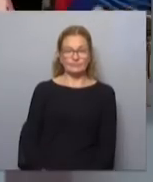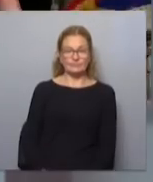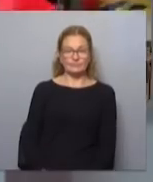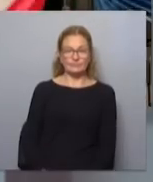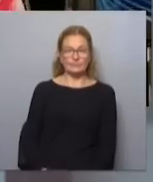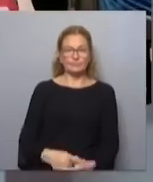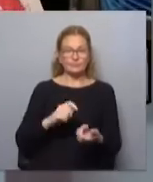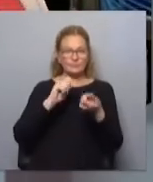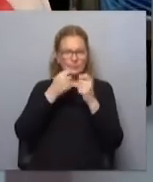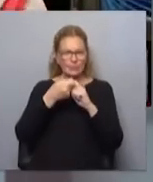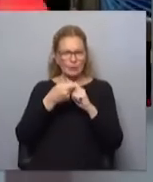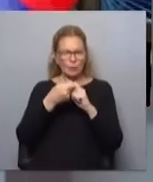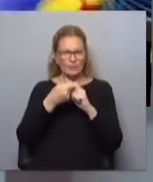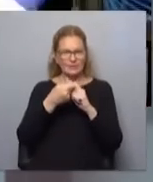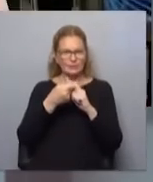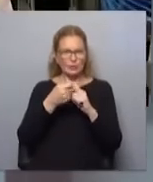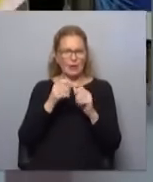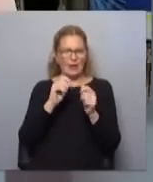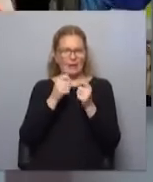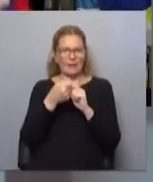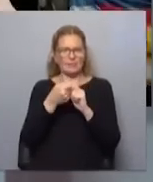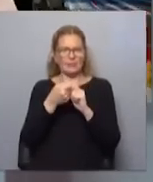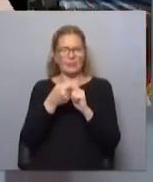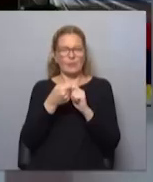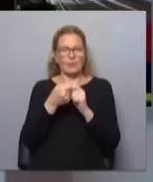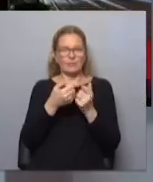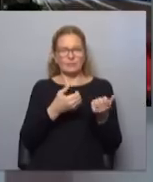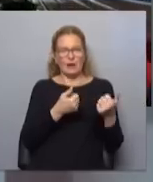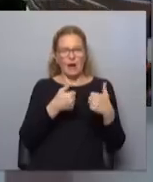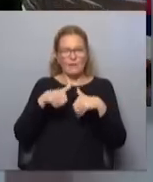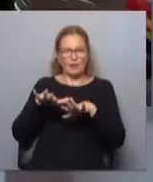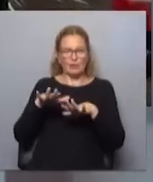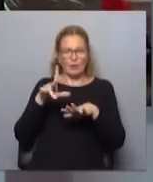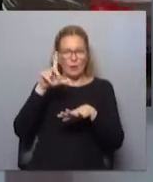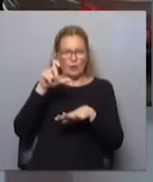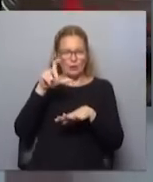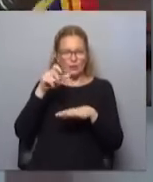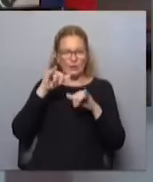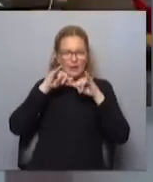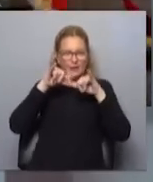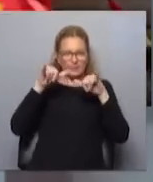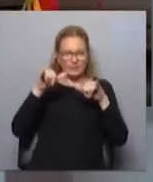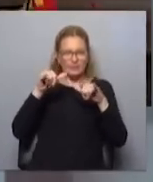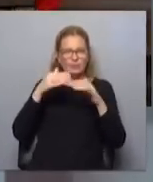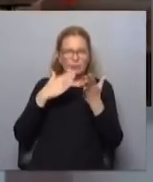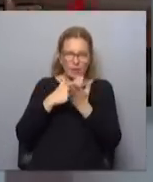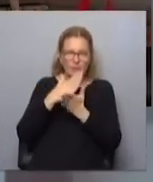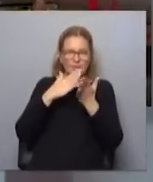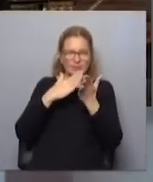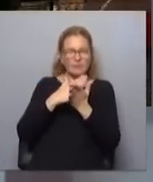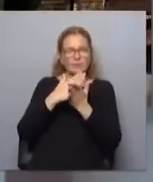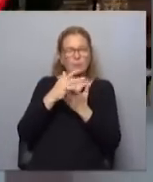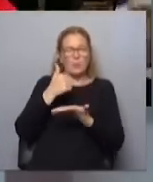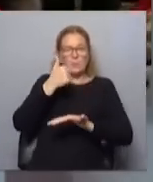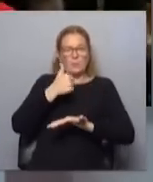que cambiemos de frecuencia y abandonemos la lógica de la campaña perpetua y